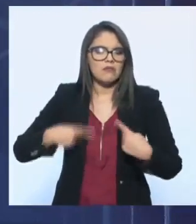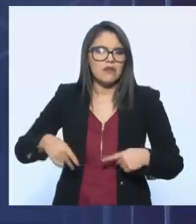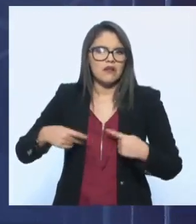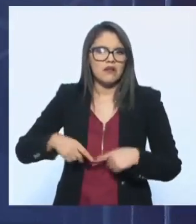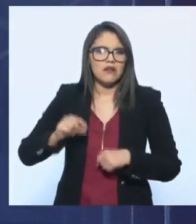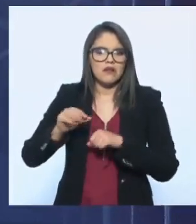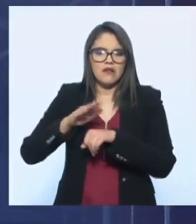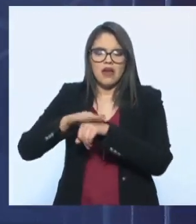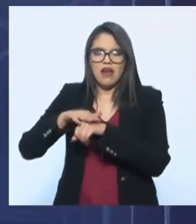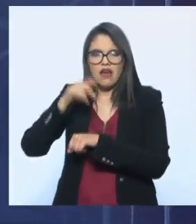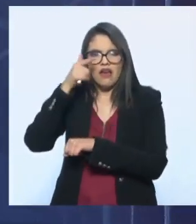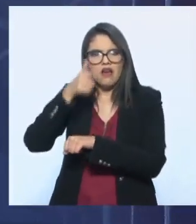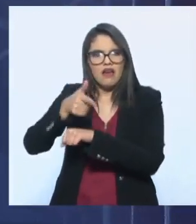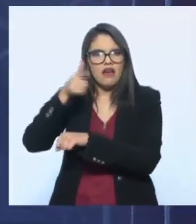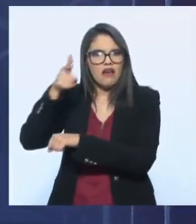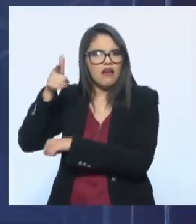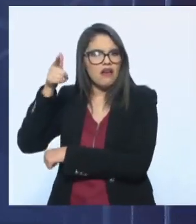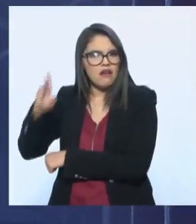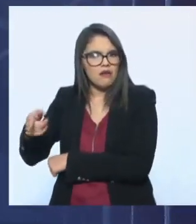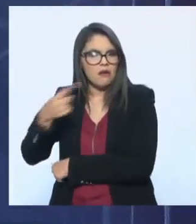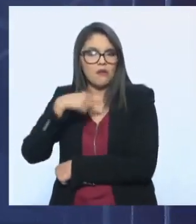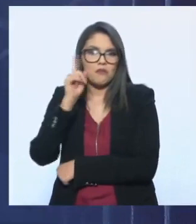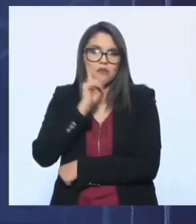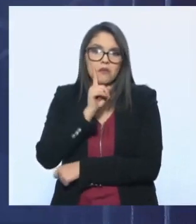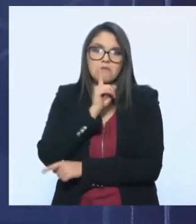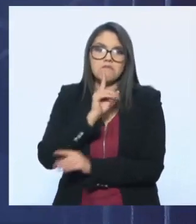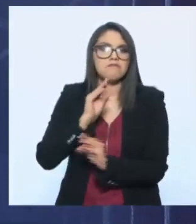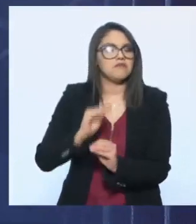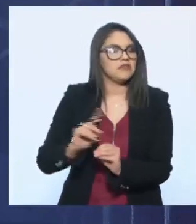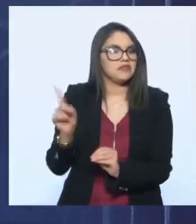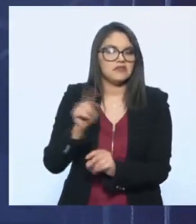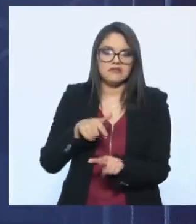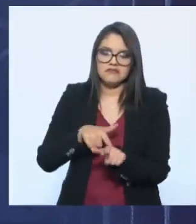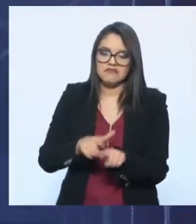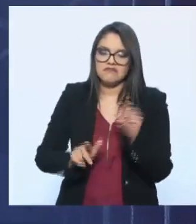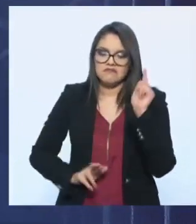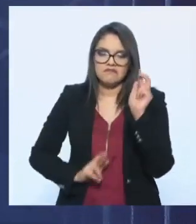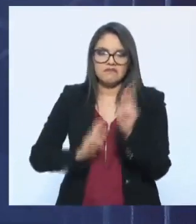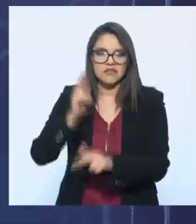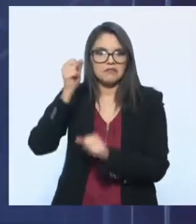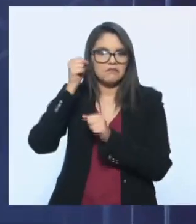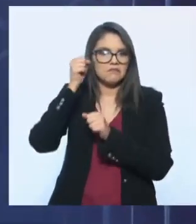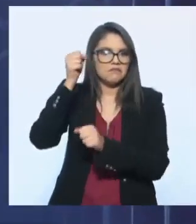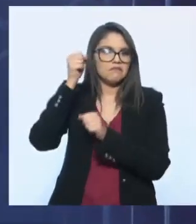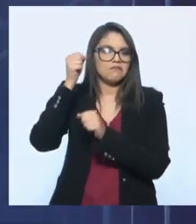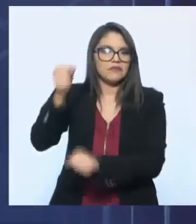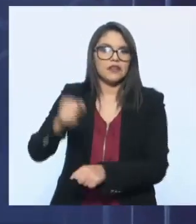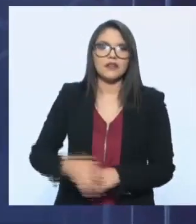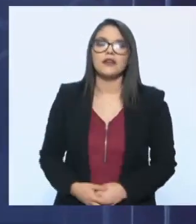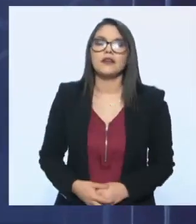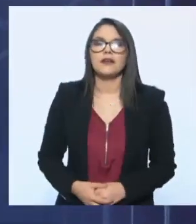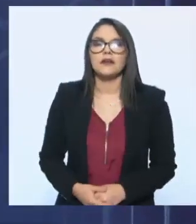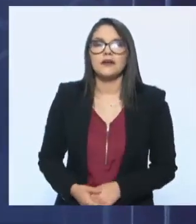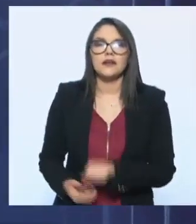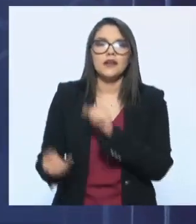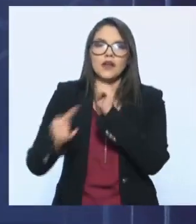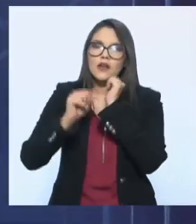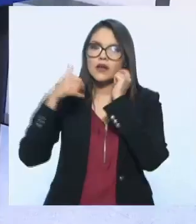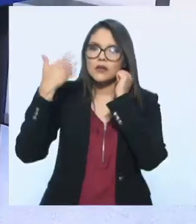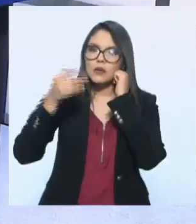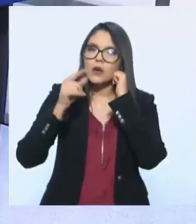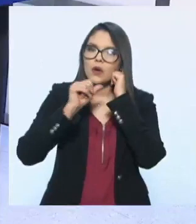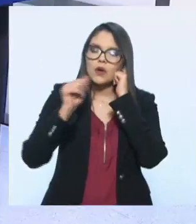están detectados, las mujeres no se van a callar, van a continuar sus protestas. Pero oye, fíjate que después estaría bien hacer una mesa sobre